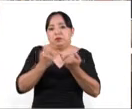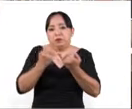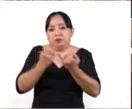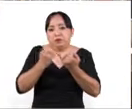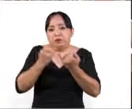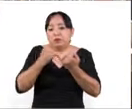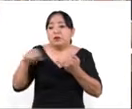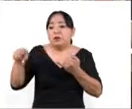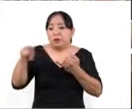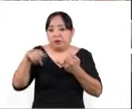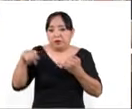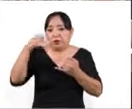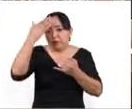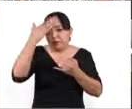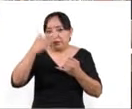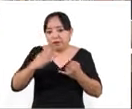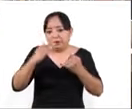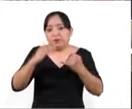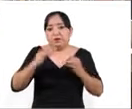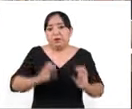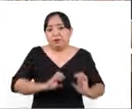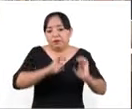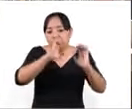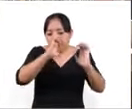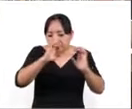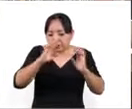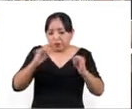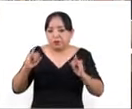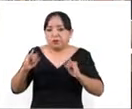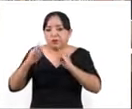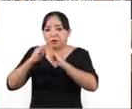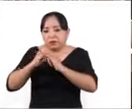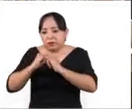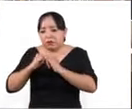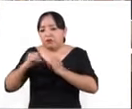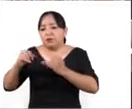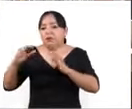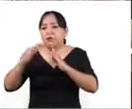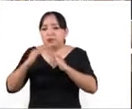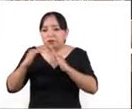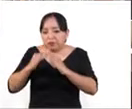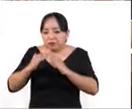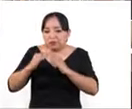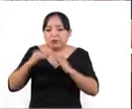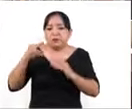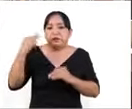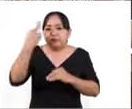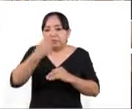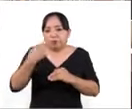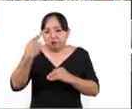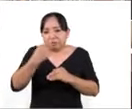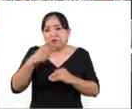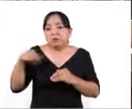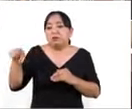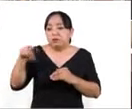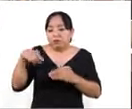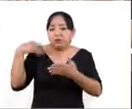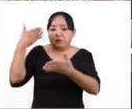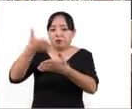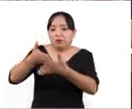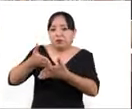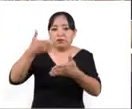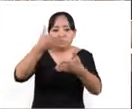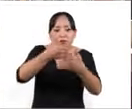seguridad estructural que nos ayudan a los protocolos de inspección, y todos ellos en estos momentos yendo a los diferentes puntos donde